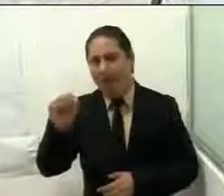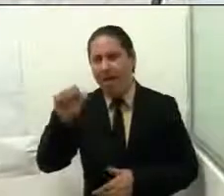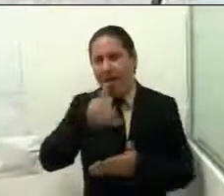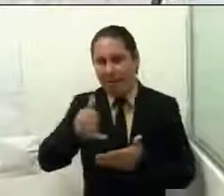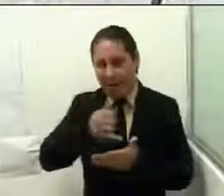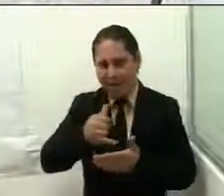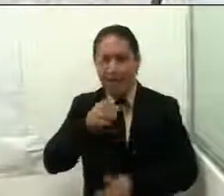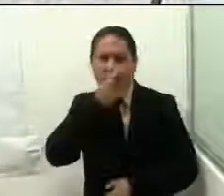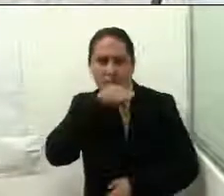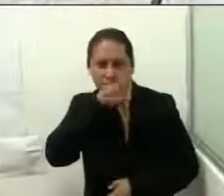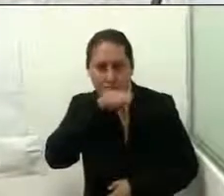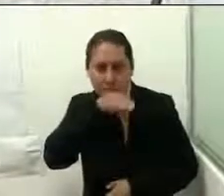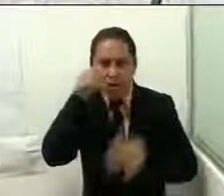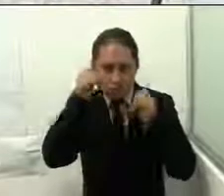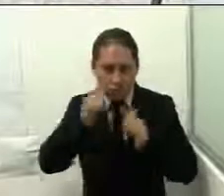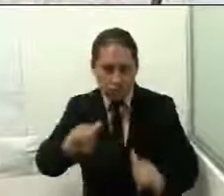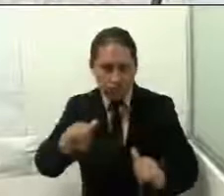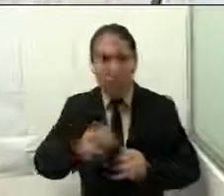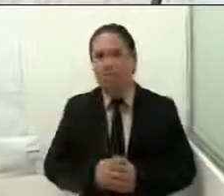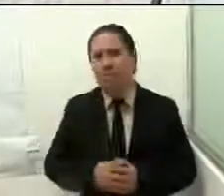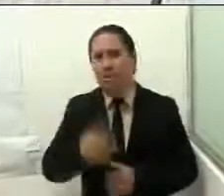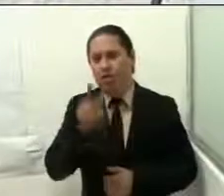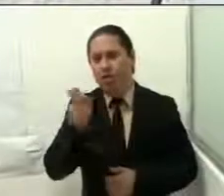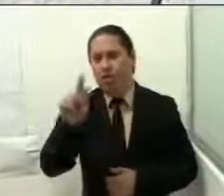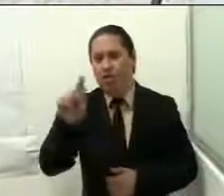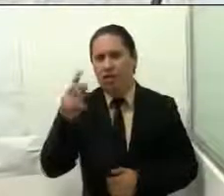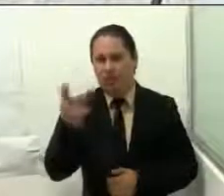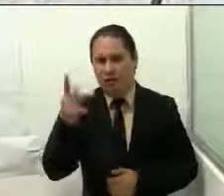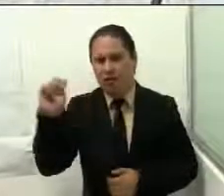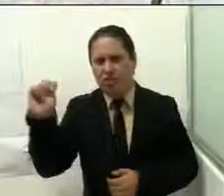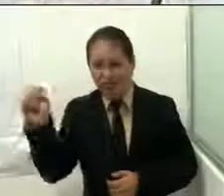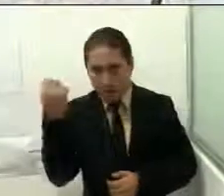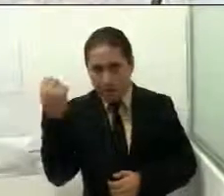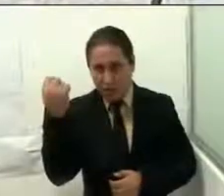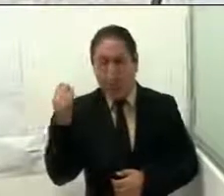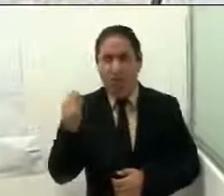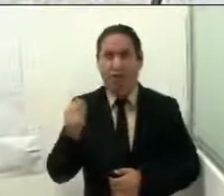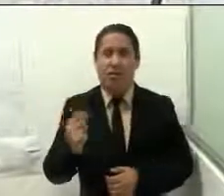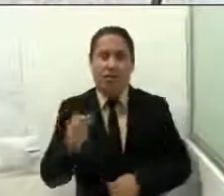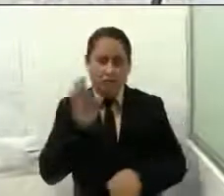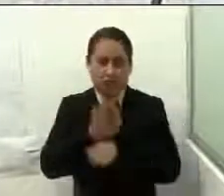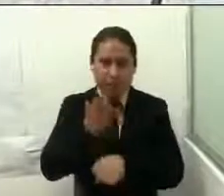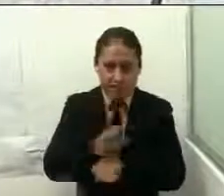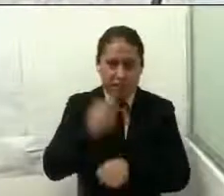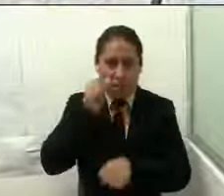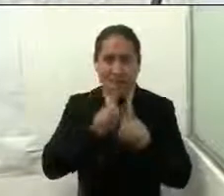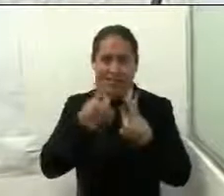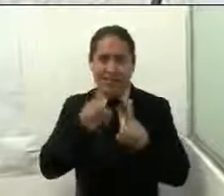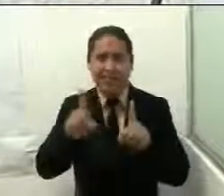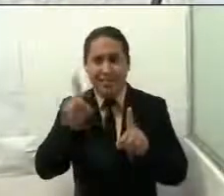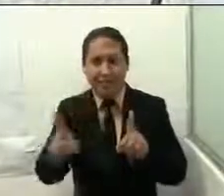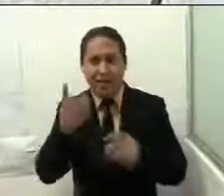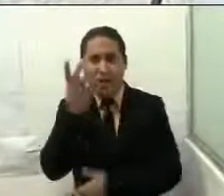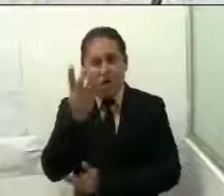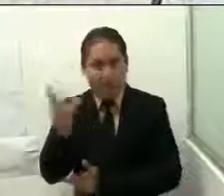y ganadería con 278 técnicos promotores del desarrollo rural destinando en